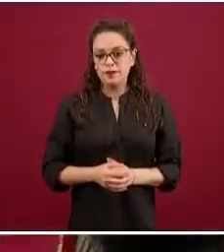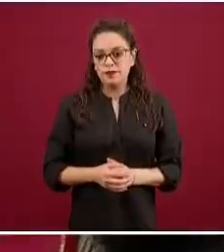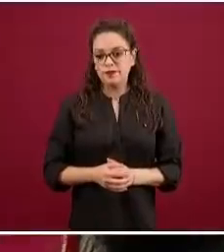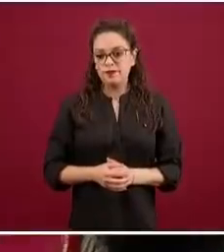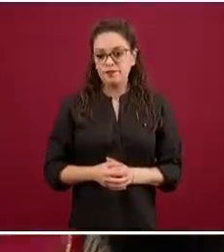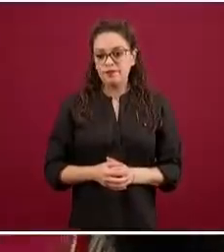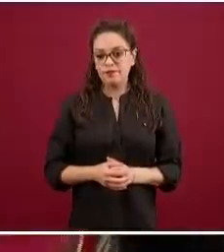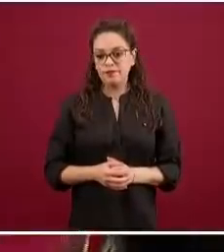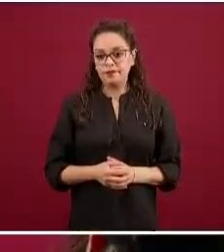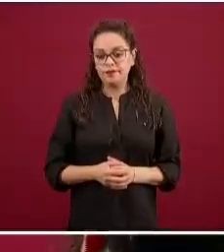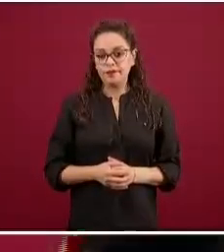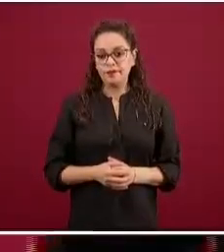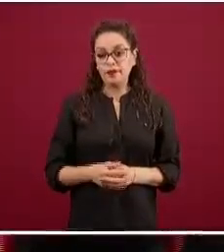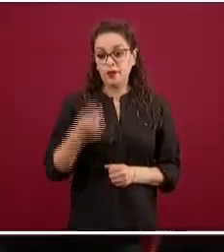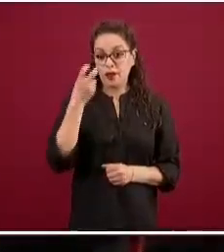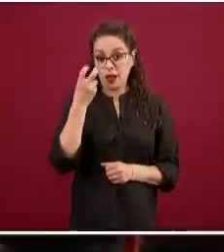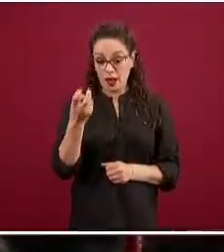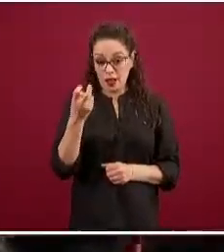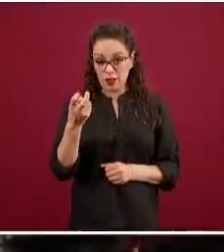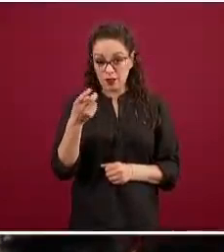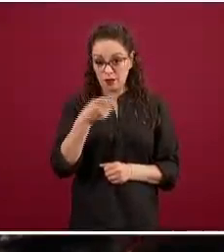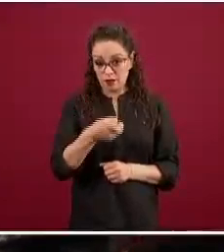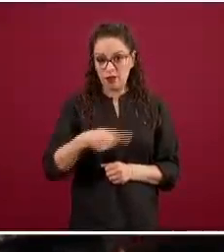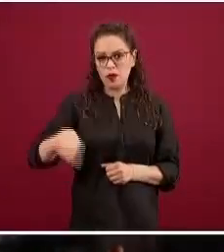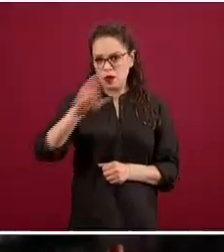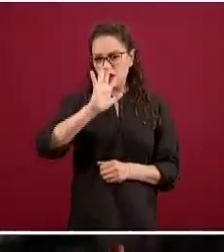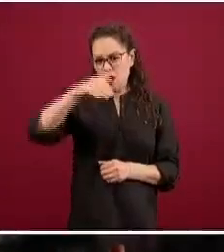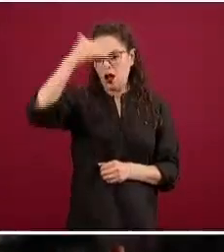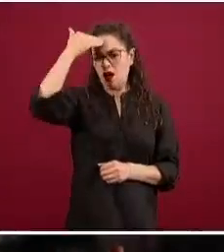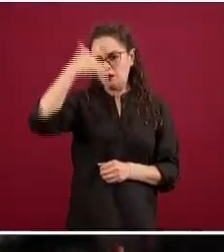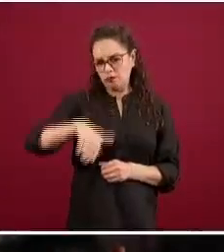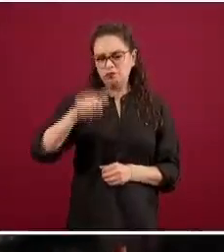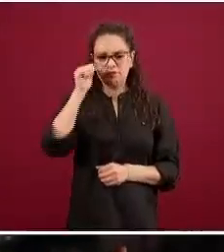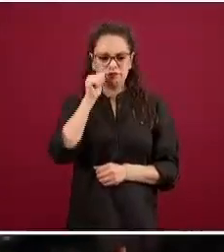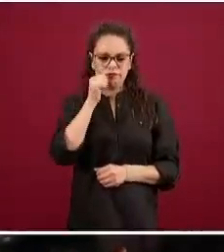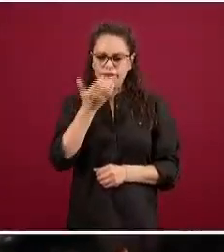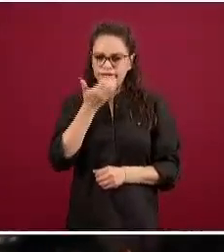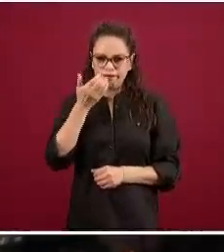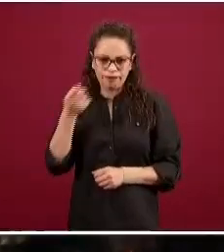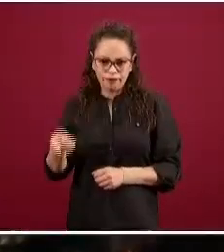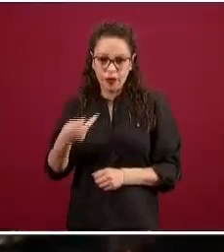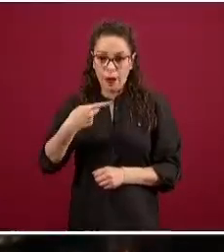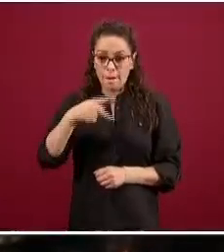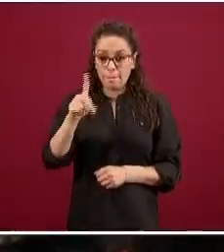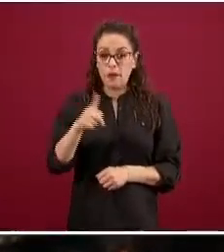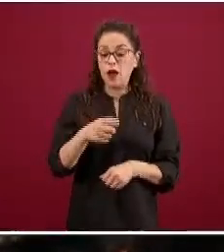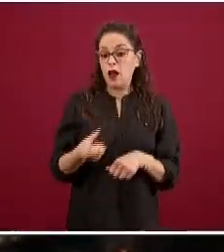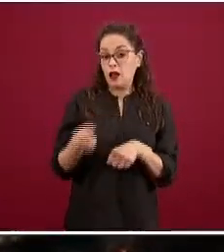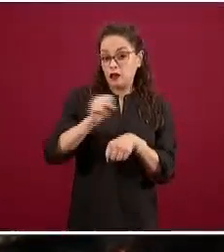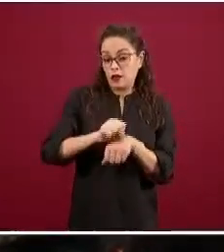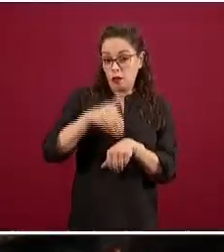en lo esperado y que, interesantemente, en la semana 12